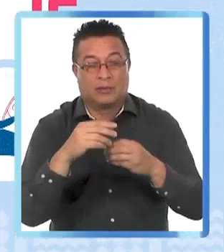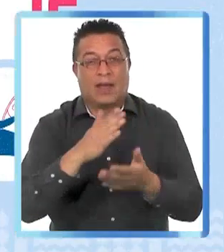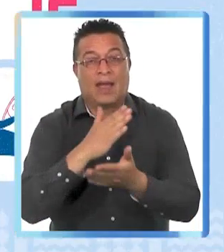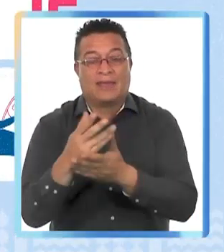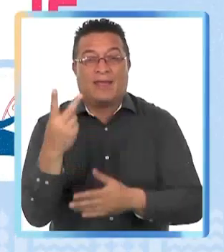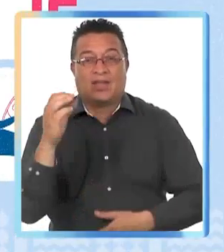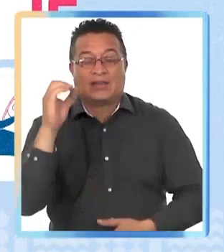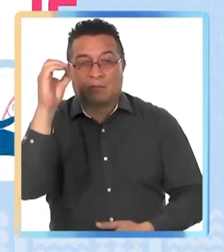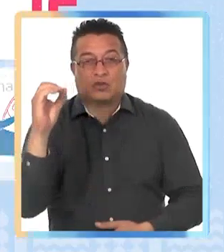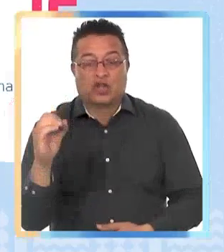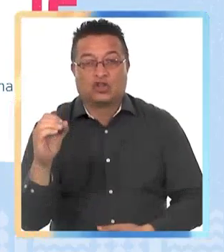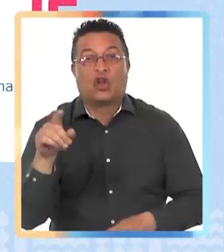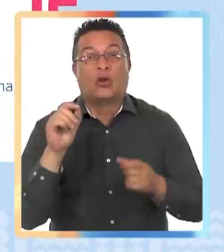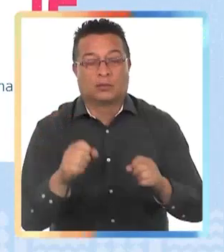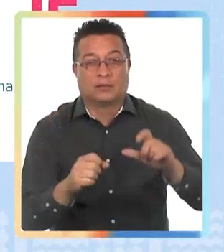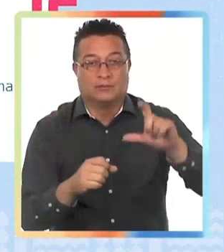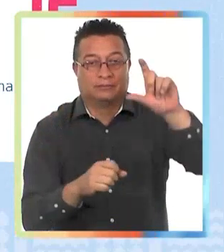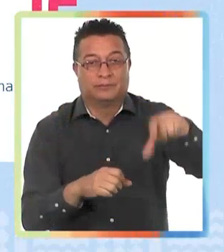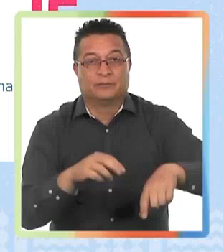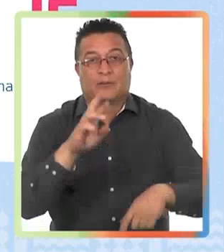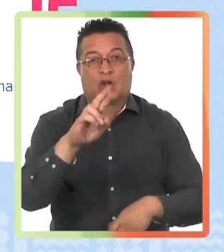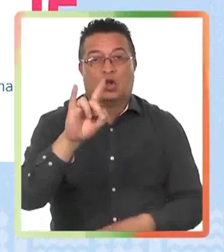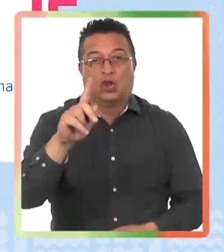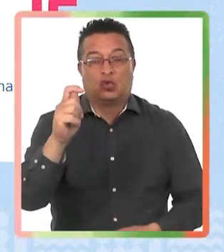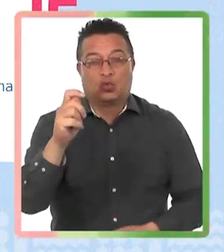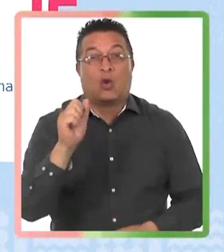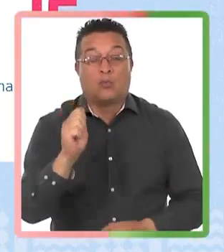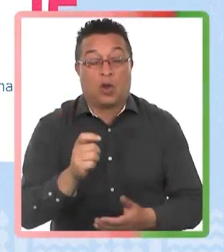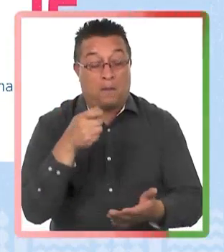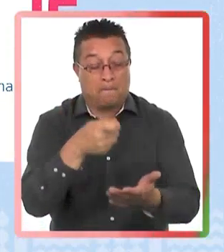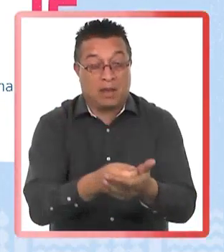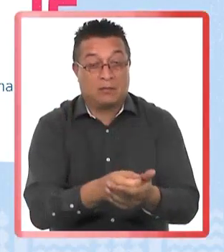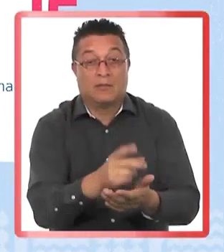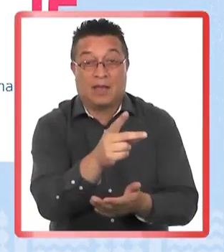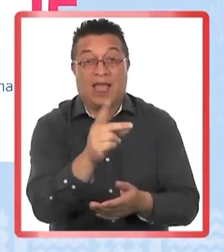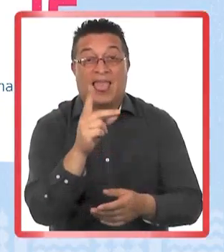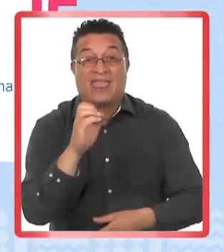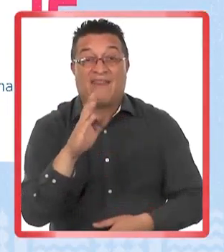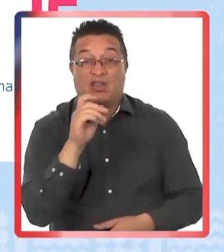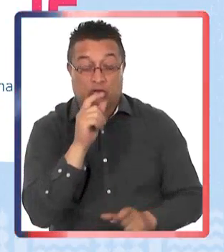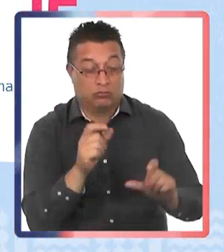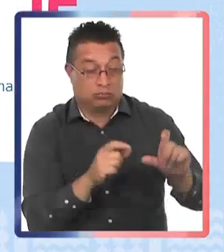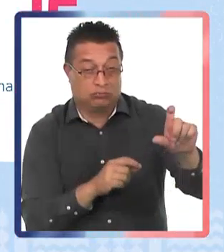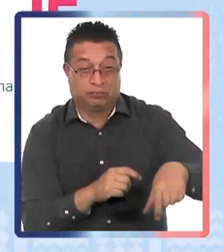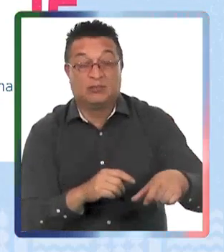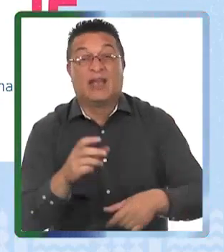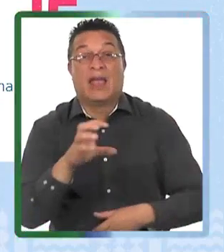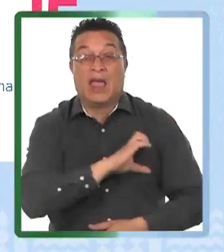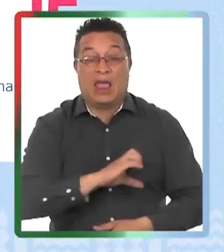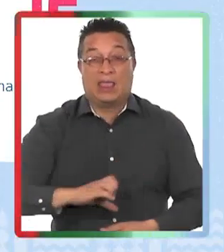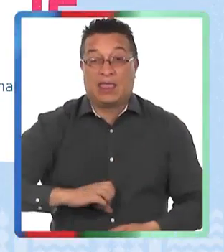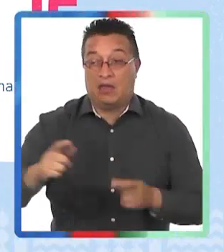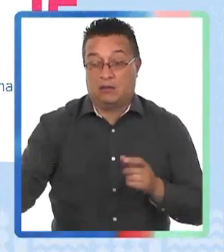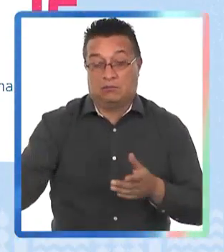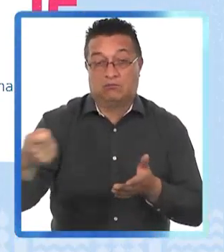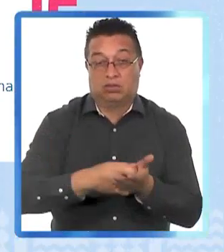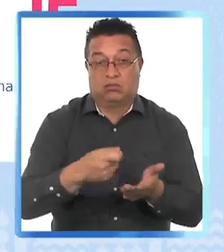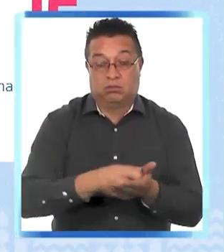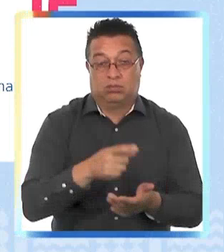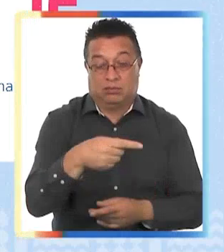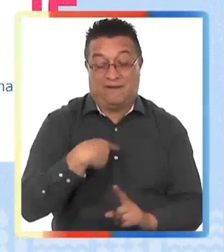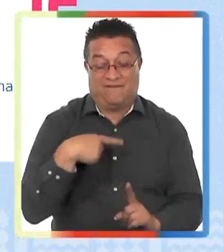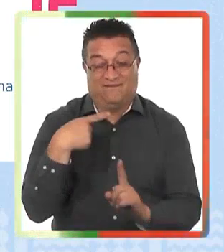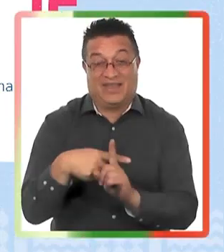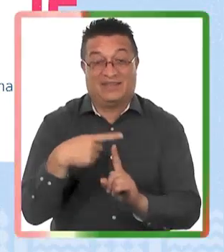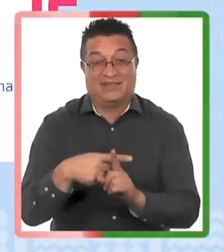el 20% con la tarjeta RUT, ¿cierto? Uno va a comprar, paga con débito, y el Estado le va a entregar a las personas que